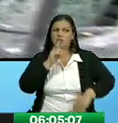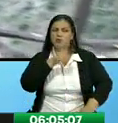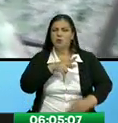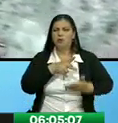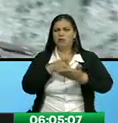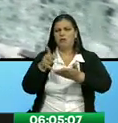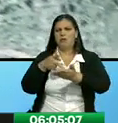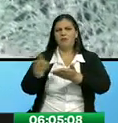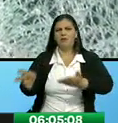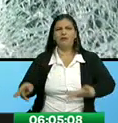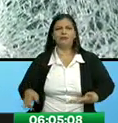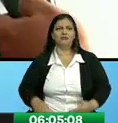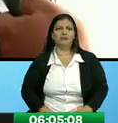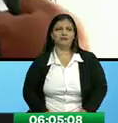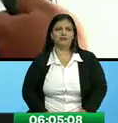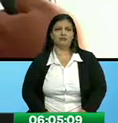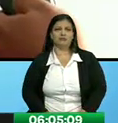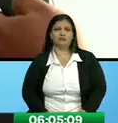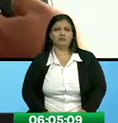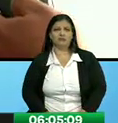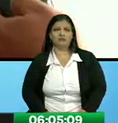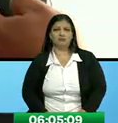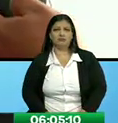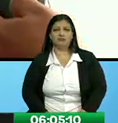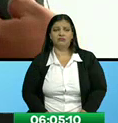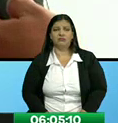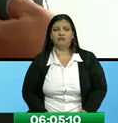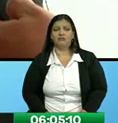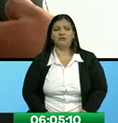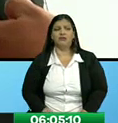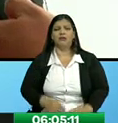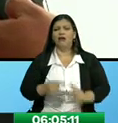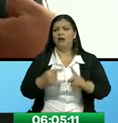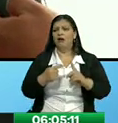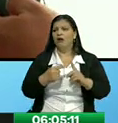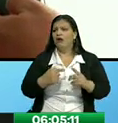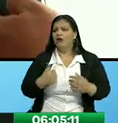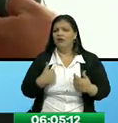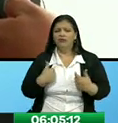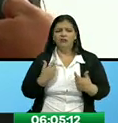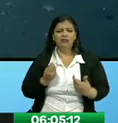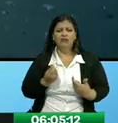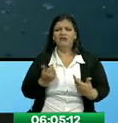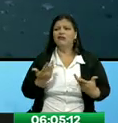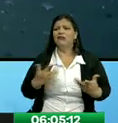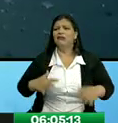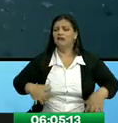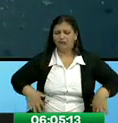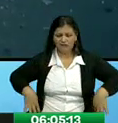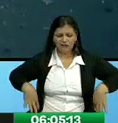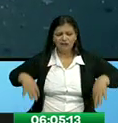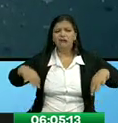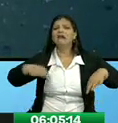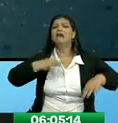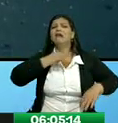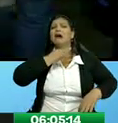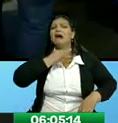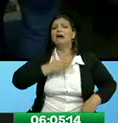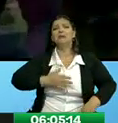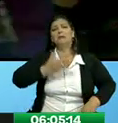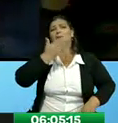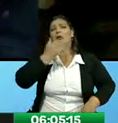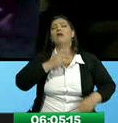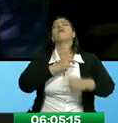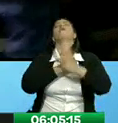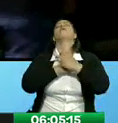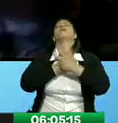poco de diablillo, dijo 80 y me pierdo para el otro lado mejor porque más barato le sale morirse que quedarse vivo. O el